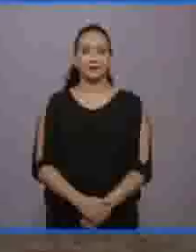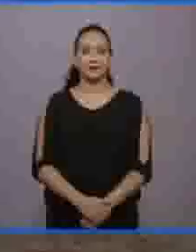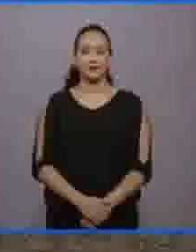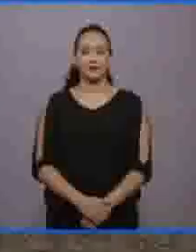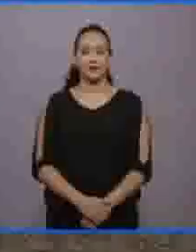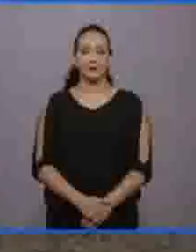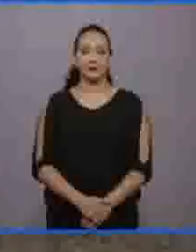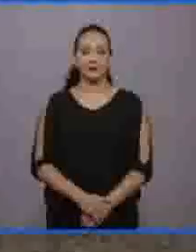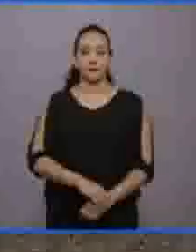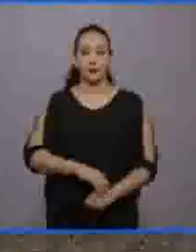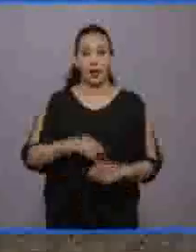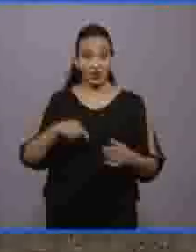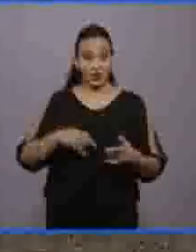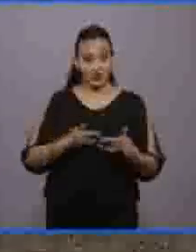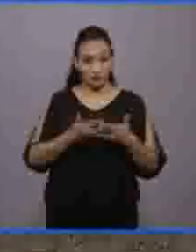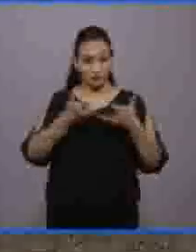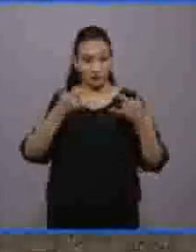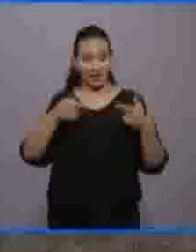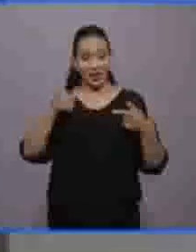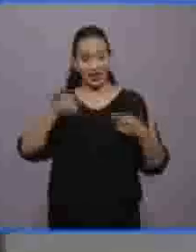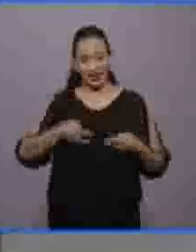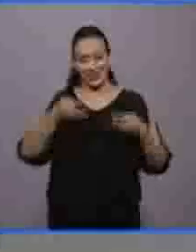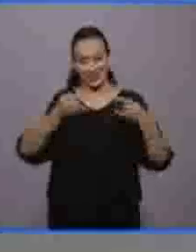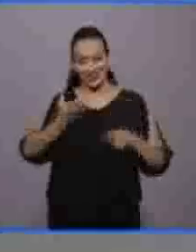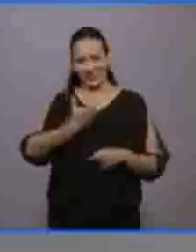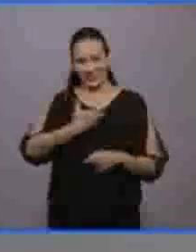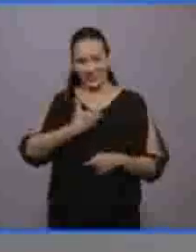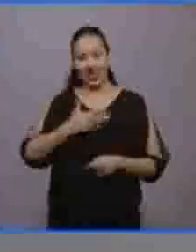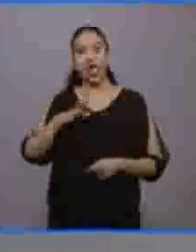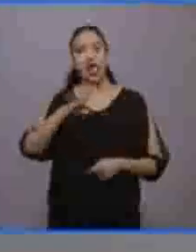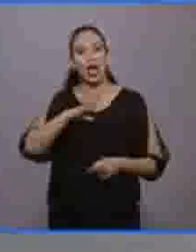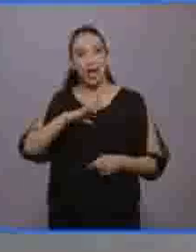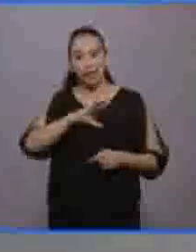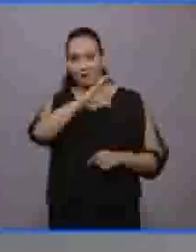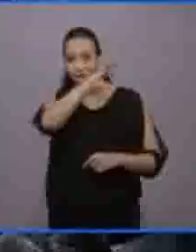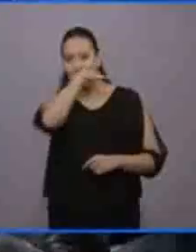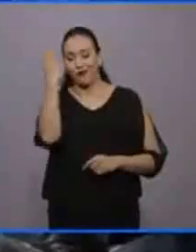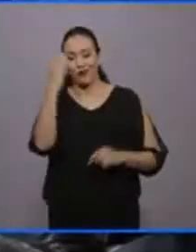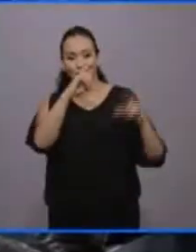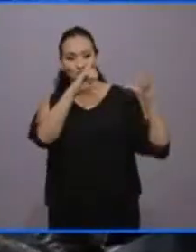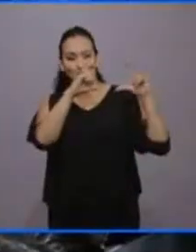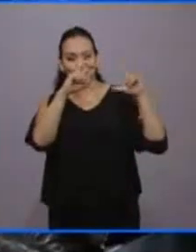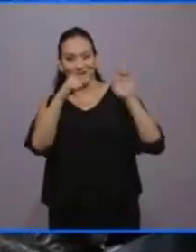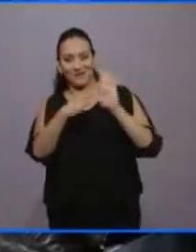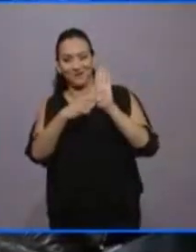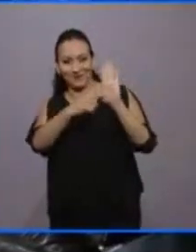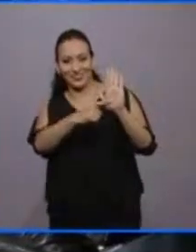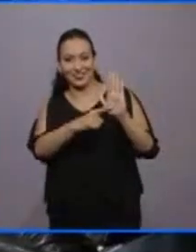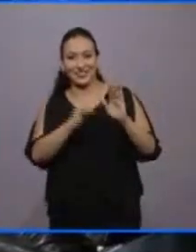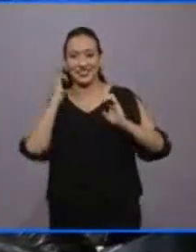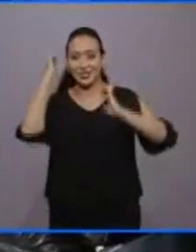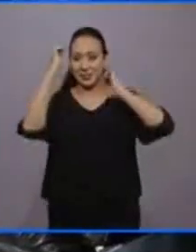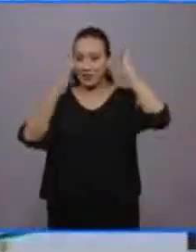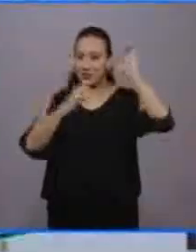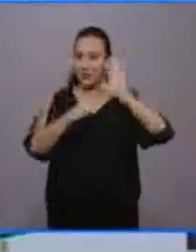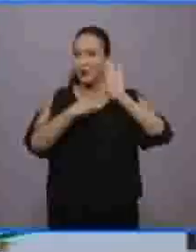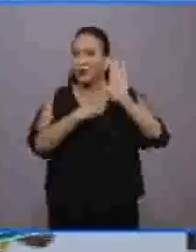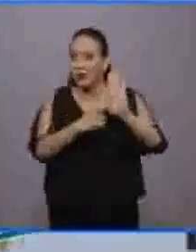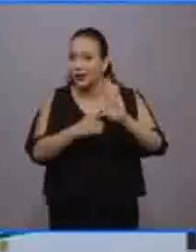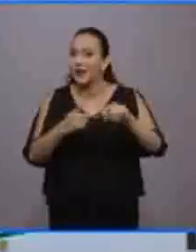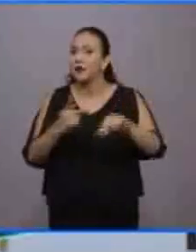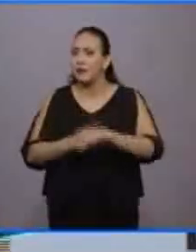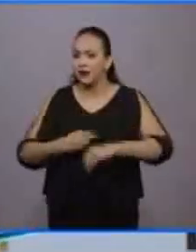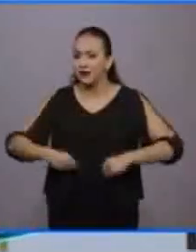En el centro histórico de la capital del país se presenta una muestra fotográfica que devela una realidad a la vista de todos, que